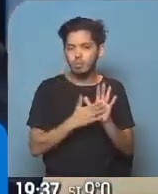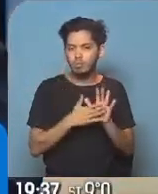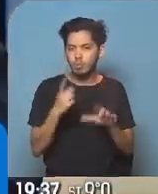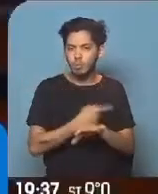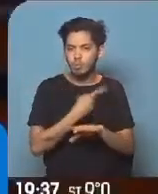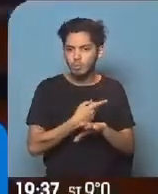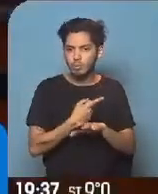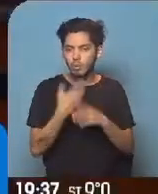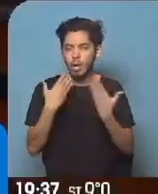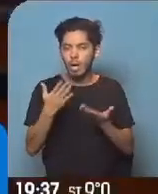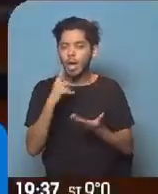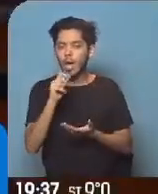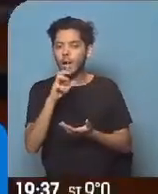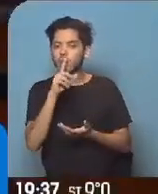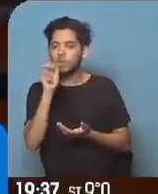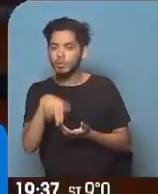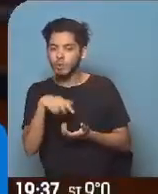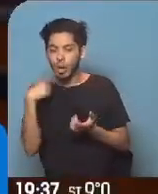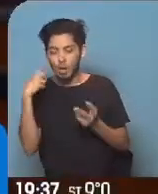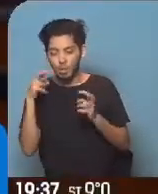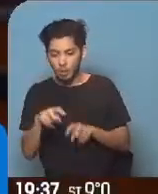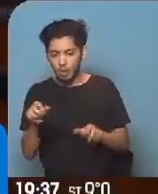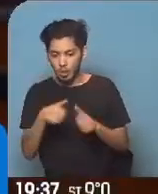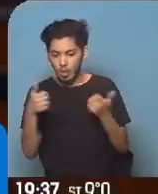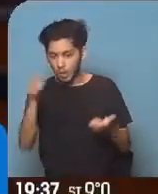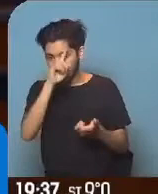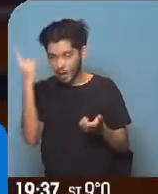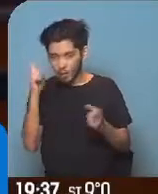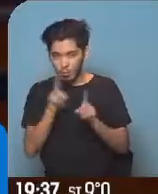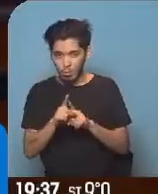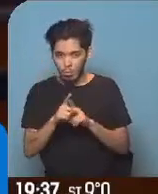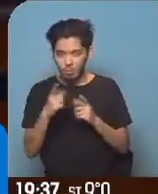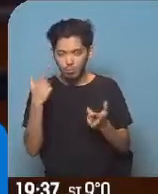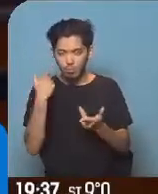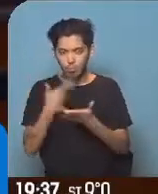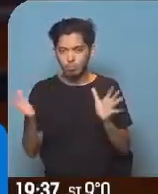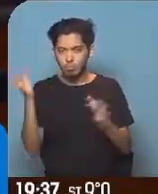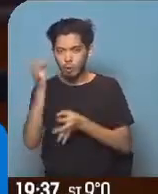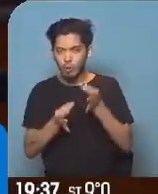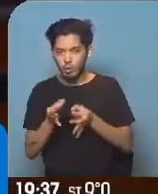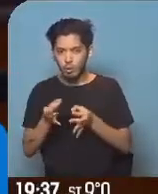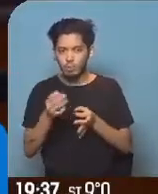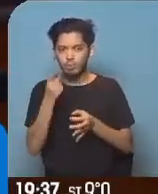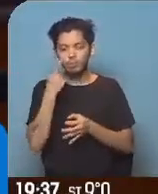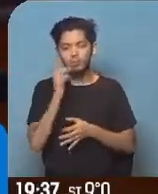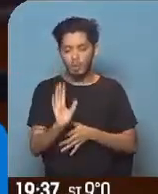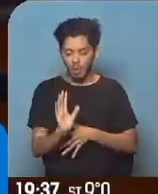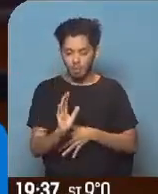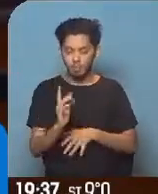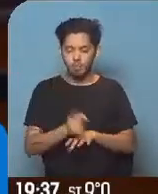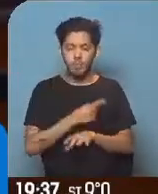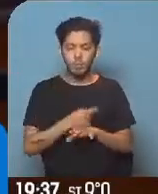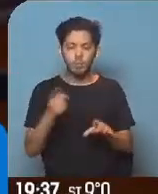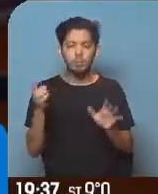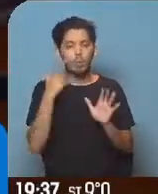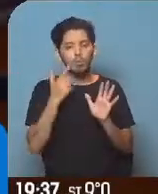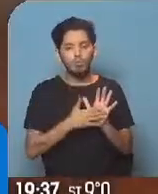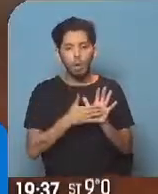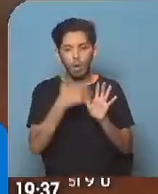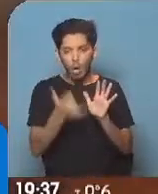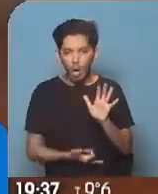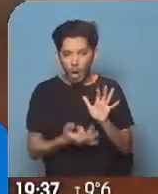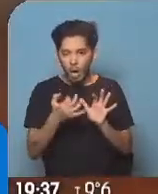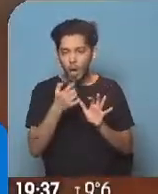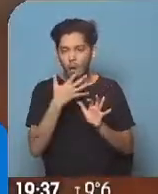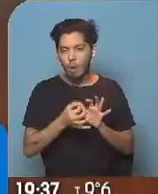Nación, consigue demostrarlo y llevar a la justicia tantas pruebas? Mire, no es que no se pudo probar. Los informes